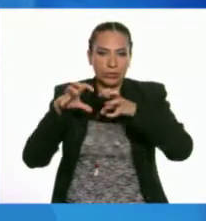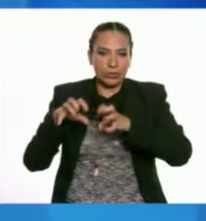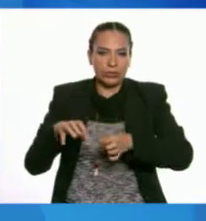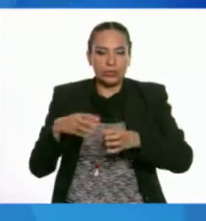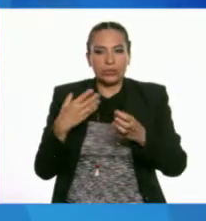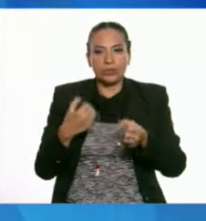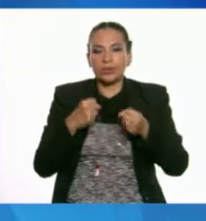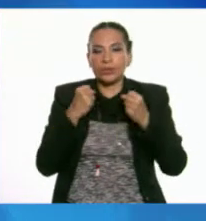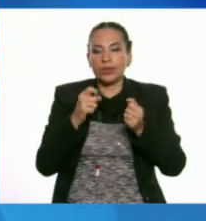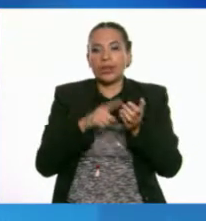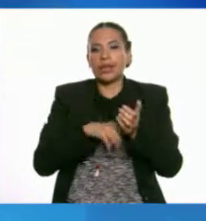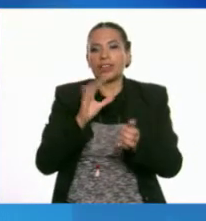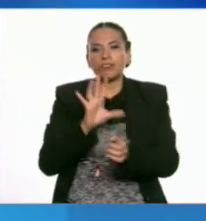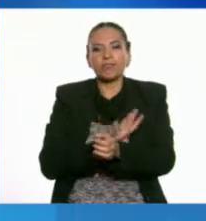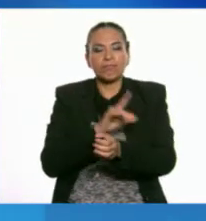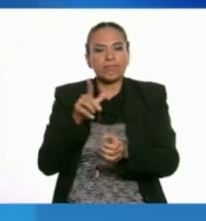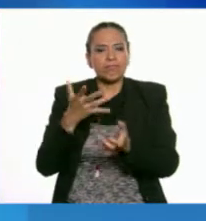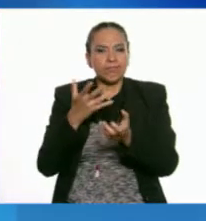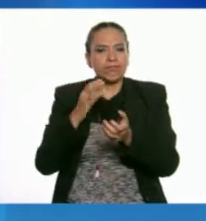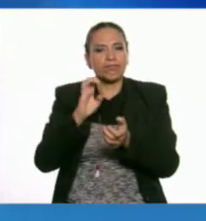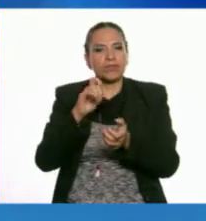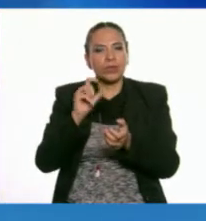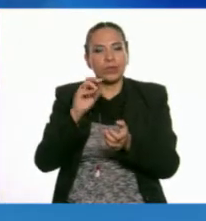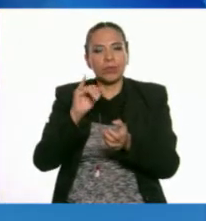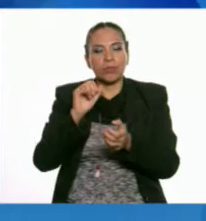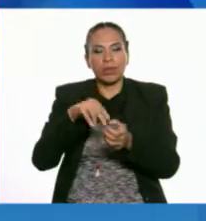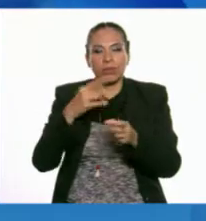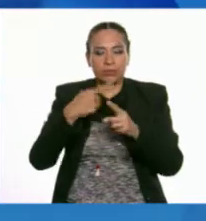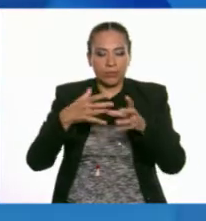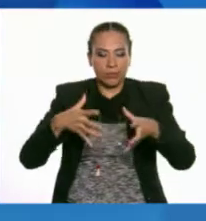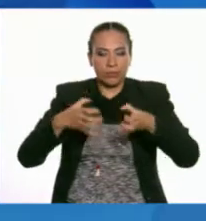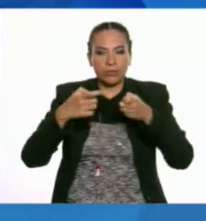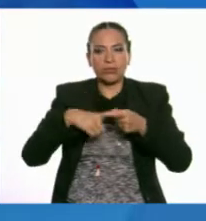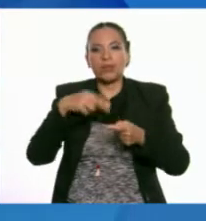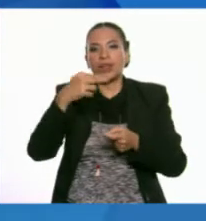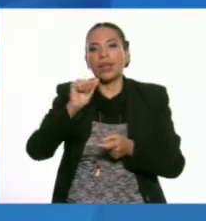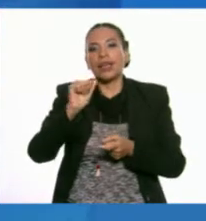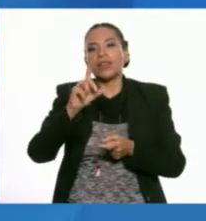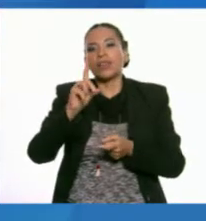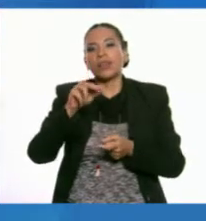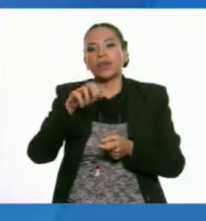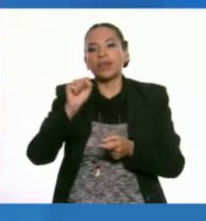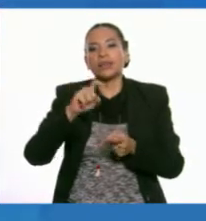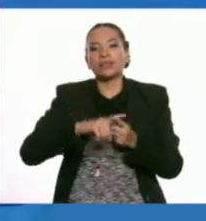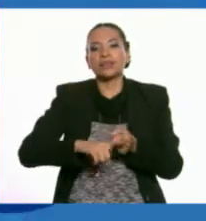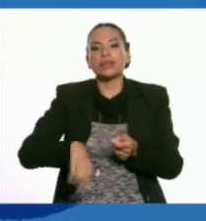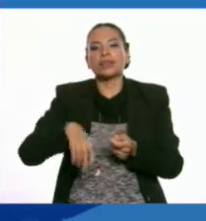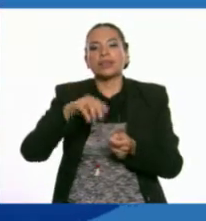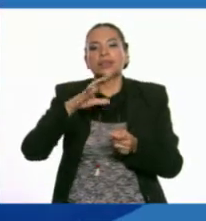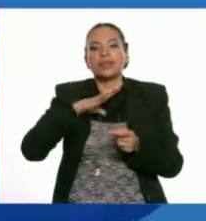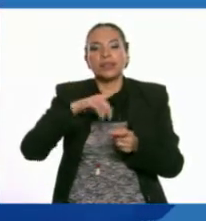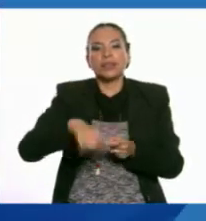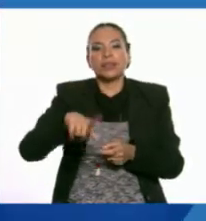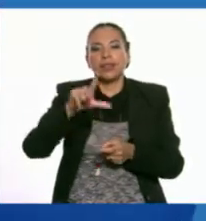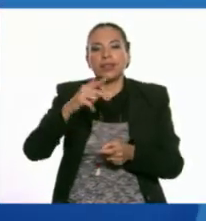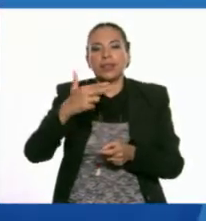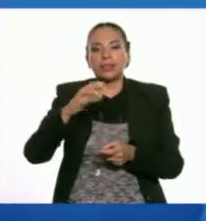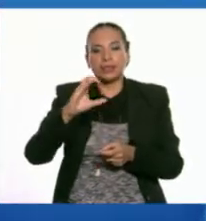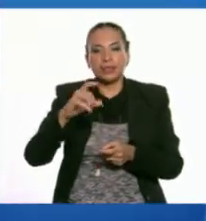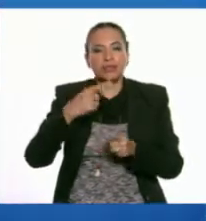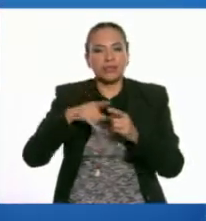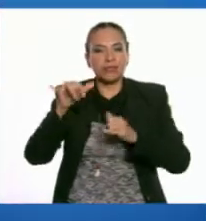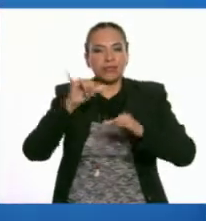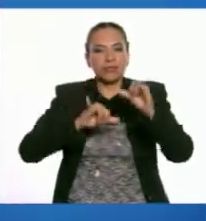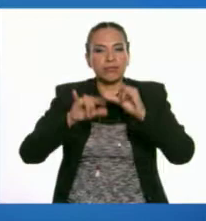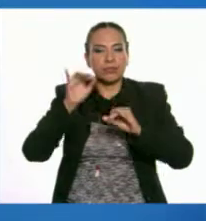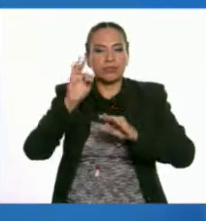Un potente electroimán forma parte del Gran Colisionador de Hadrones, el LHC, un enorme laboratorio de física que